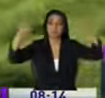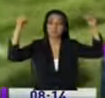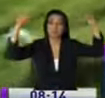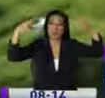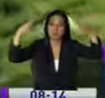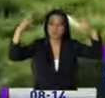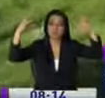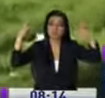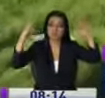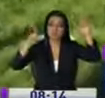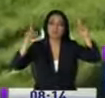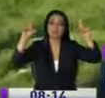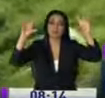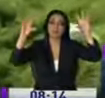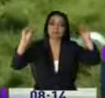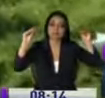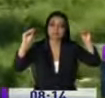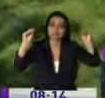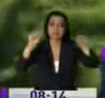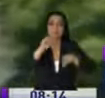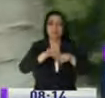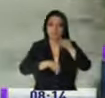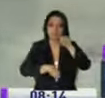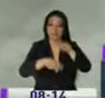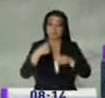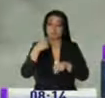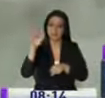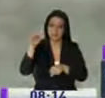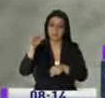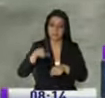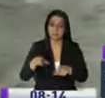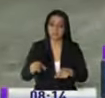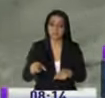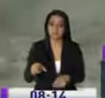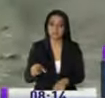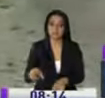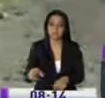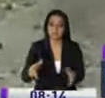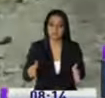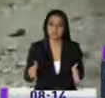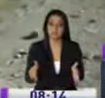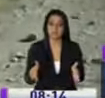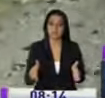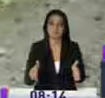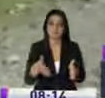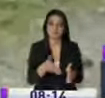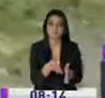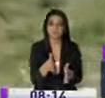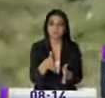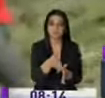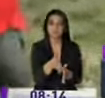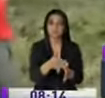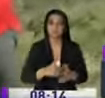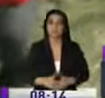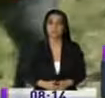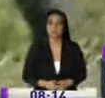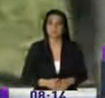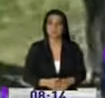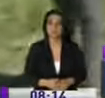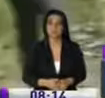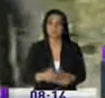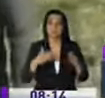no funcionan. Y si Henry me acompaña por acá, hay una zanja que divide a esta vía y obviamente aquí hay